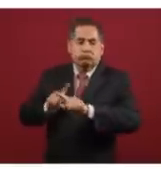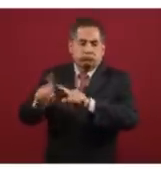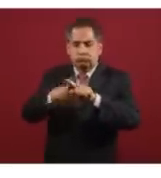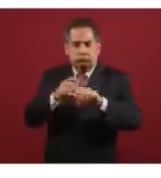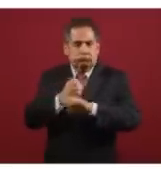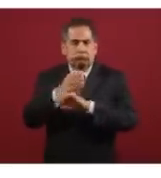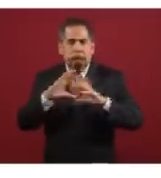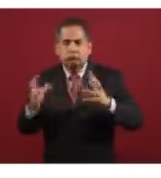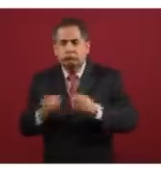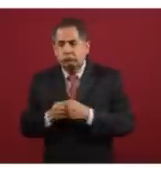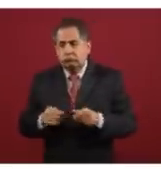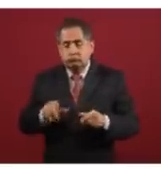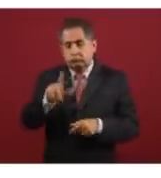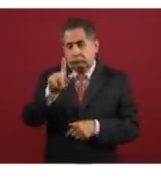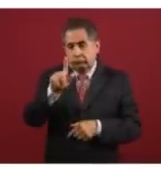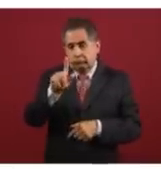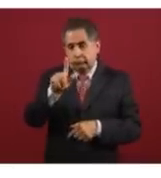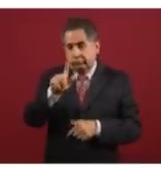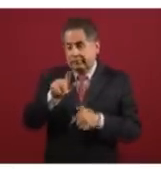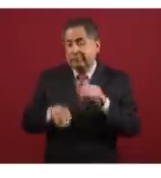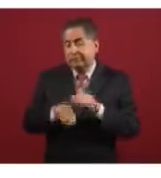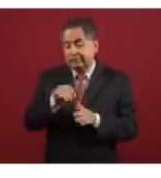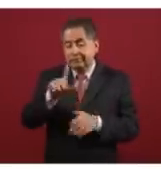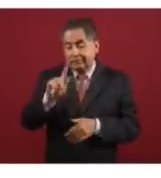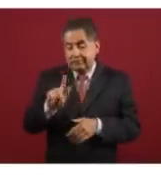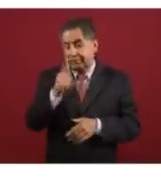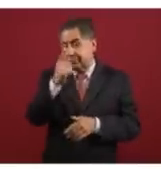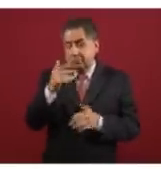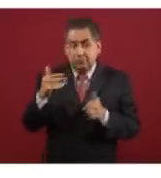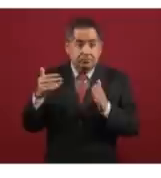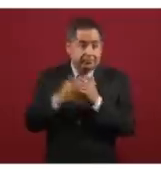estados, de casi 71,000, ¿no?